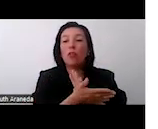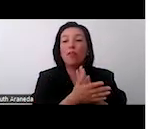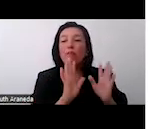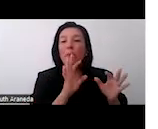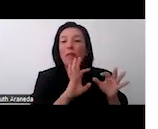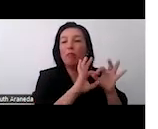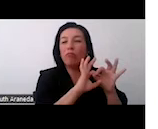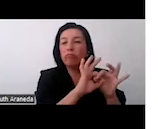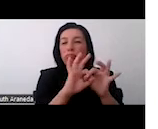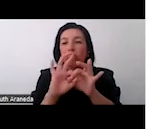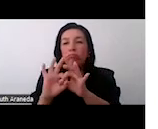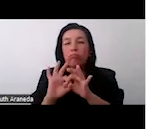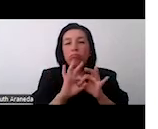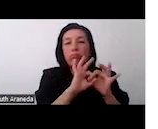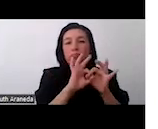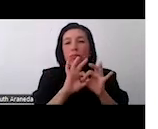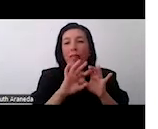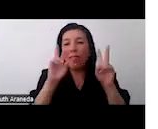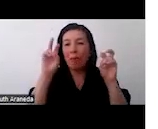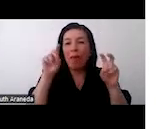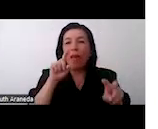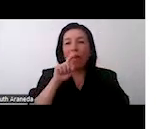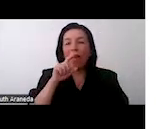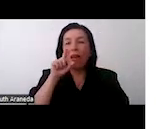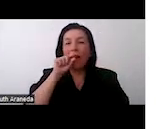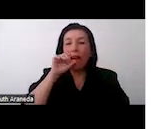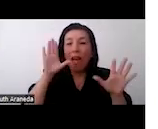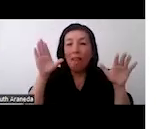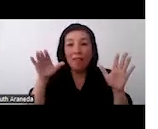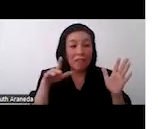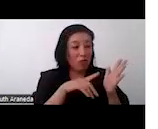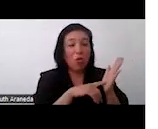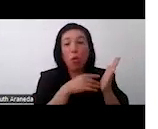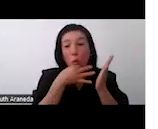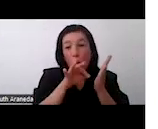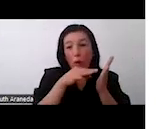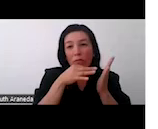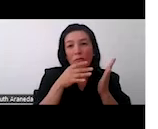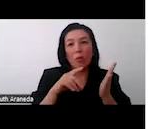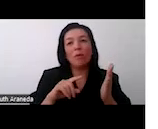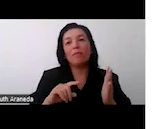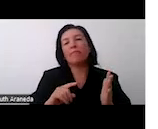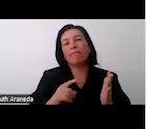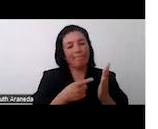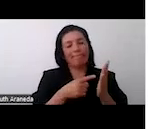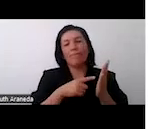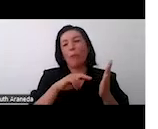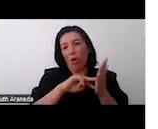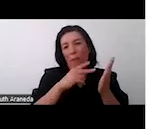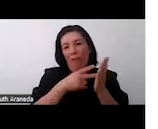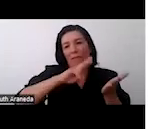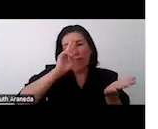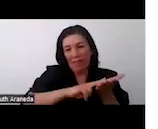unidas a las aves porque los cuentos están hechos a partir de problemas reales de las aves. No